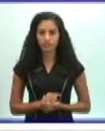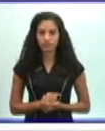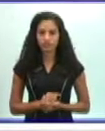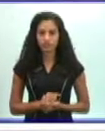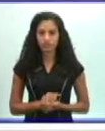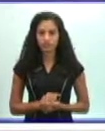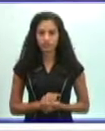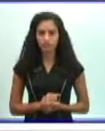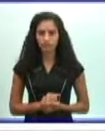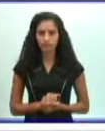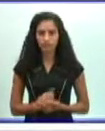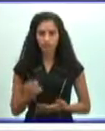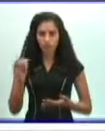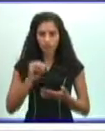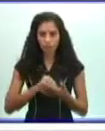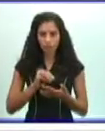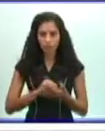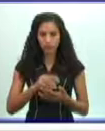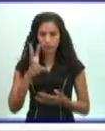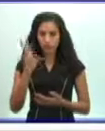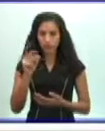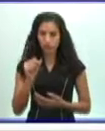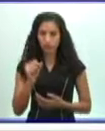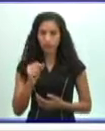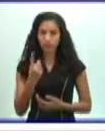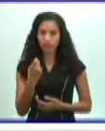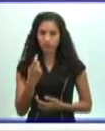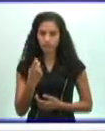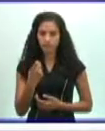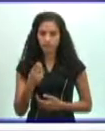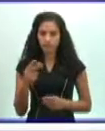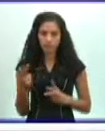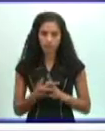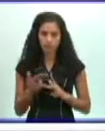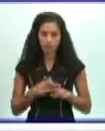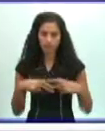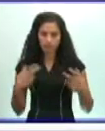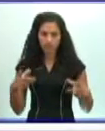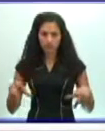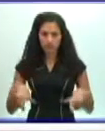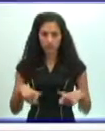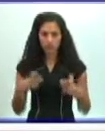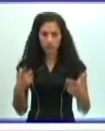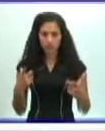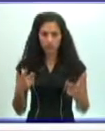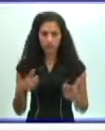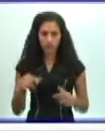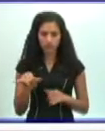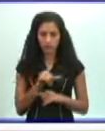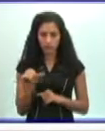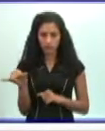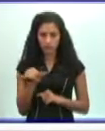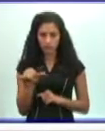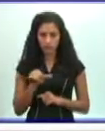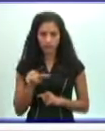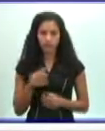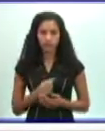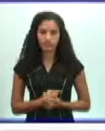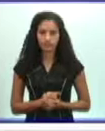Dice que completemos con los números que faltan para que se cumplan las igualdades siguientes.